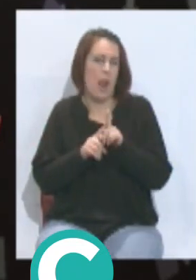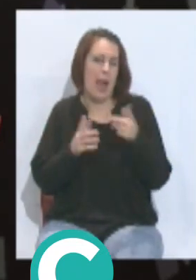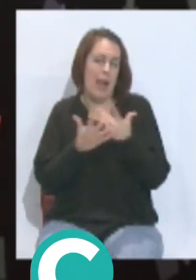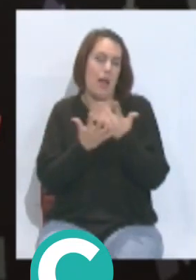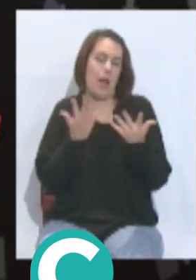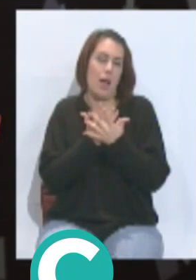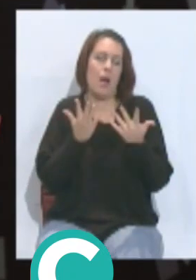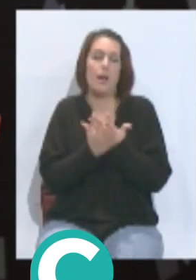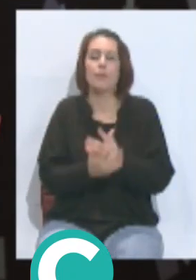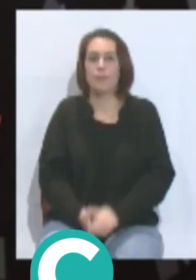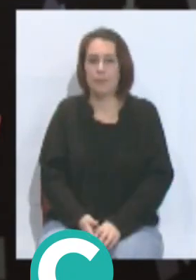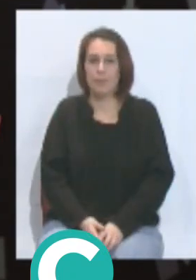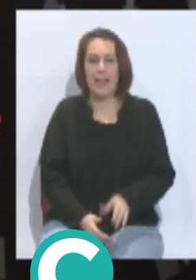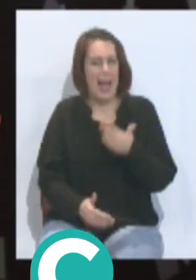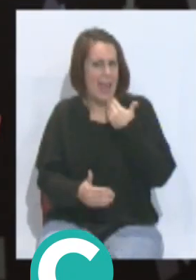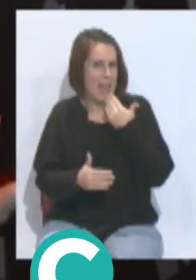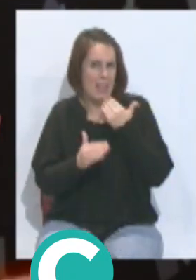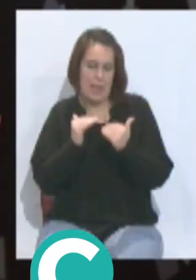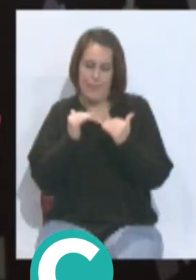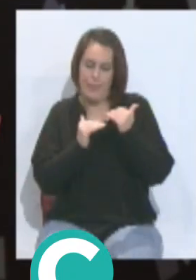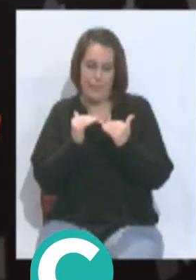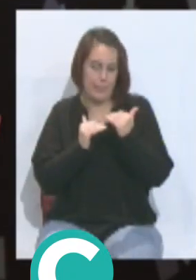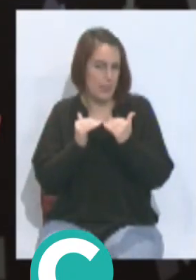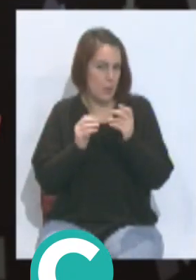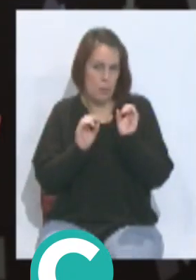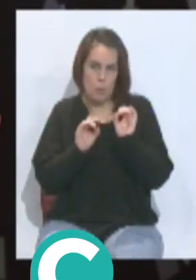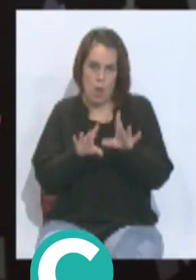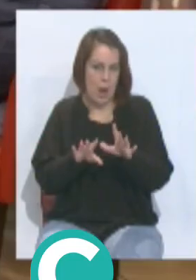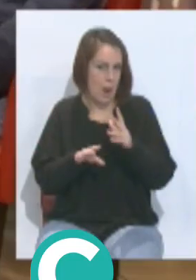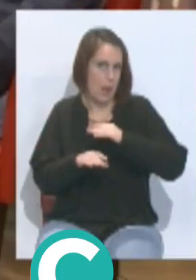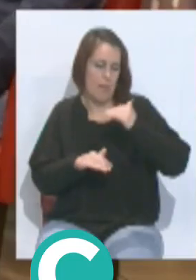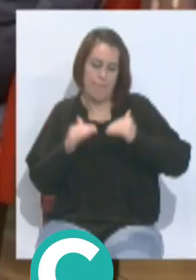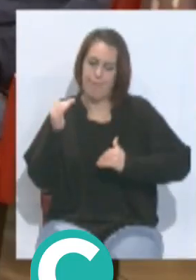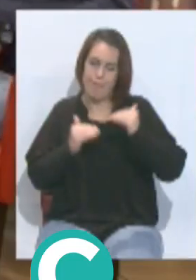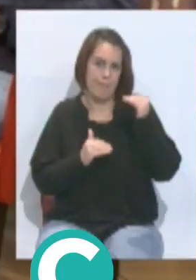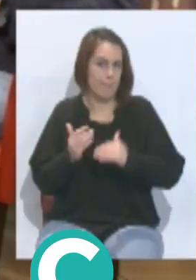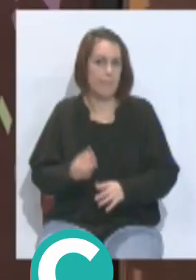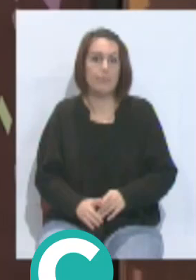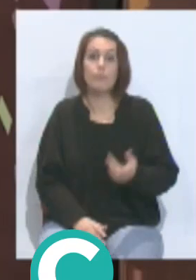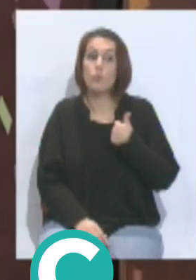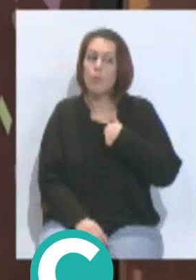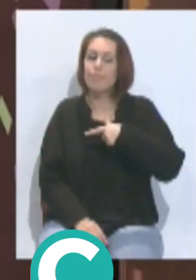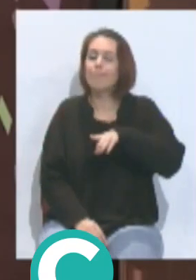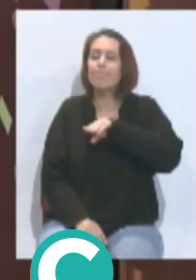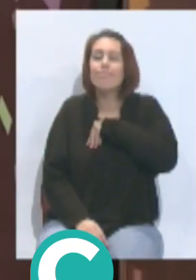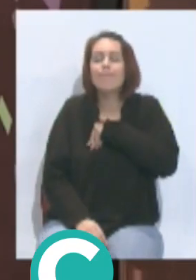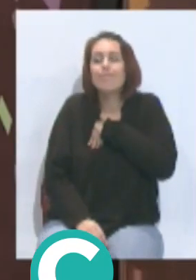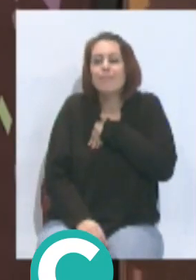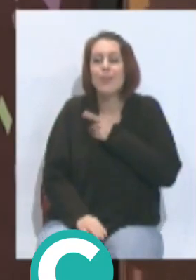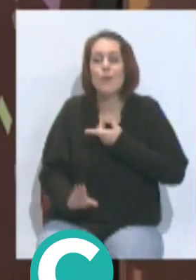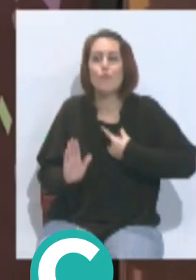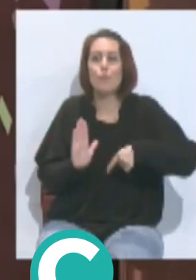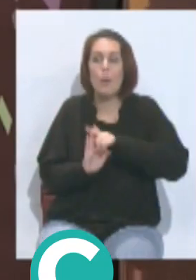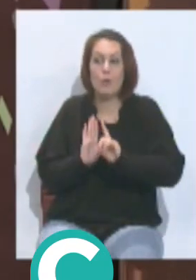todo. Y yo, en edades igual, ¿eh? Sí. Un abanico amplio. Yo, Miguel, me he quedado con la pena de no apuntarme, pero